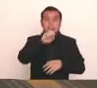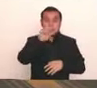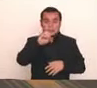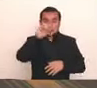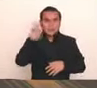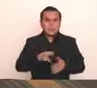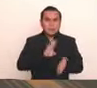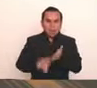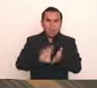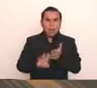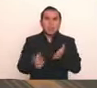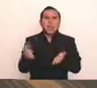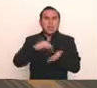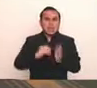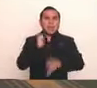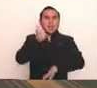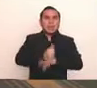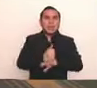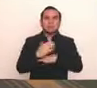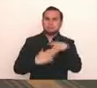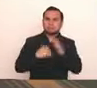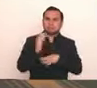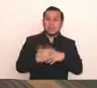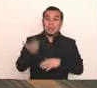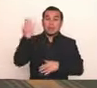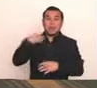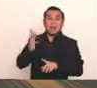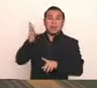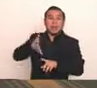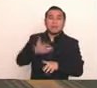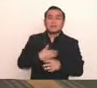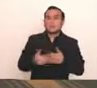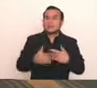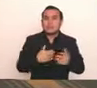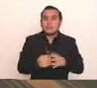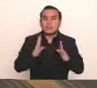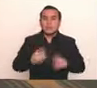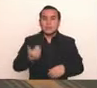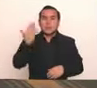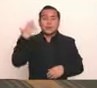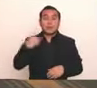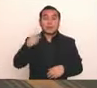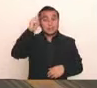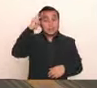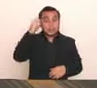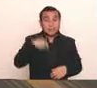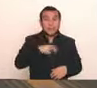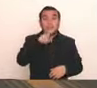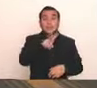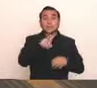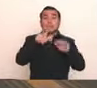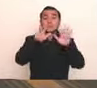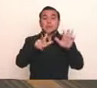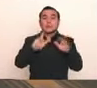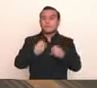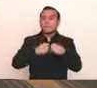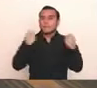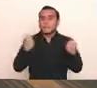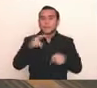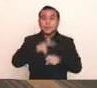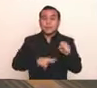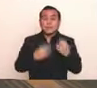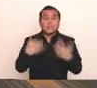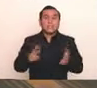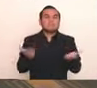hospitales de la red nacional de salud que había sido abandonado durante décadas eso significaba una inversión de más de 28 millones de dólares